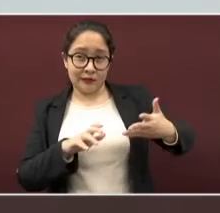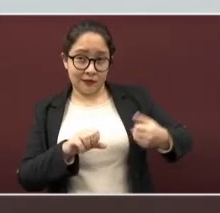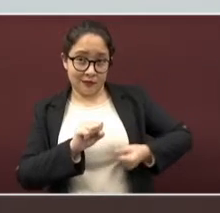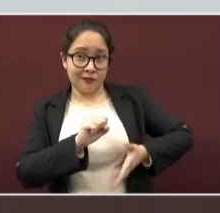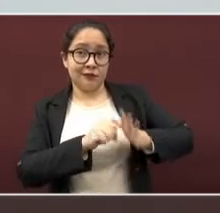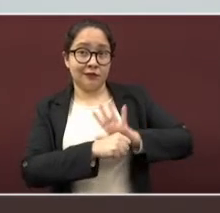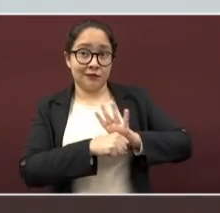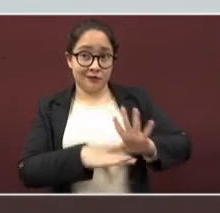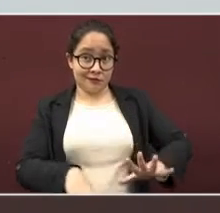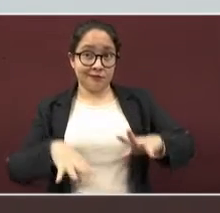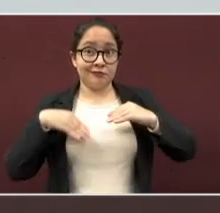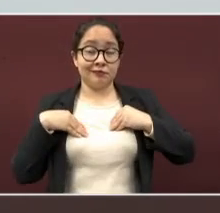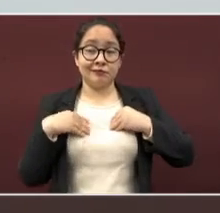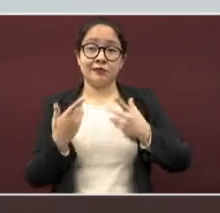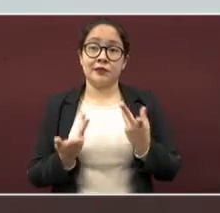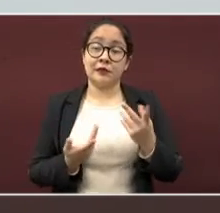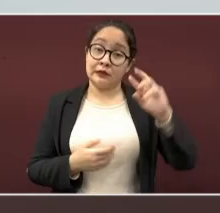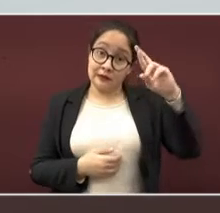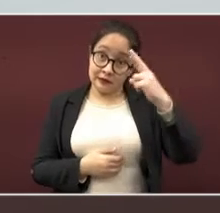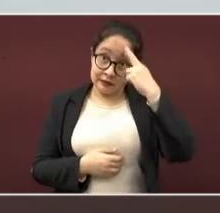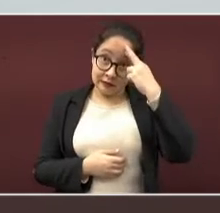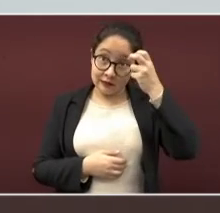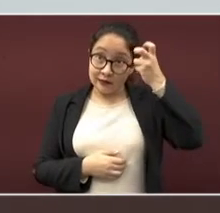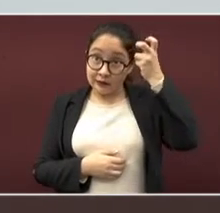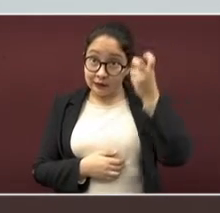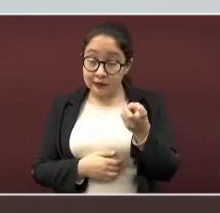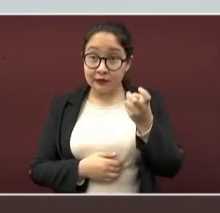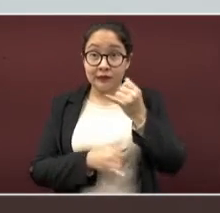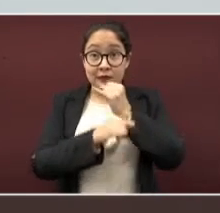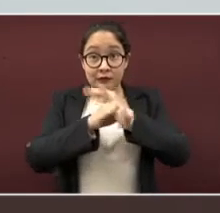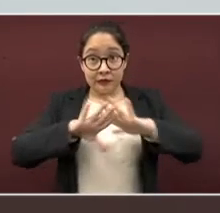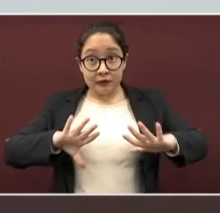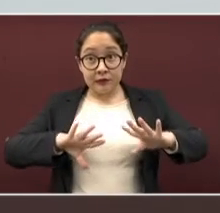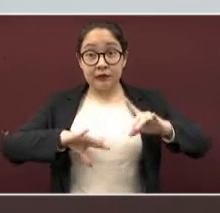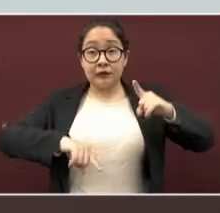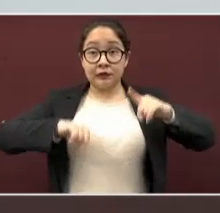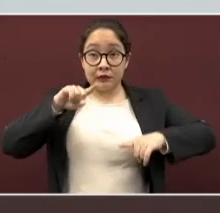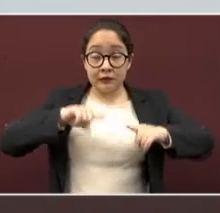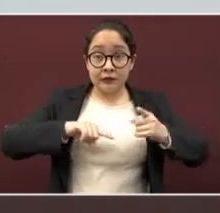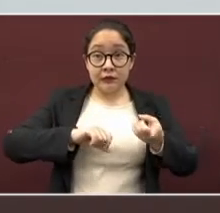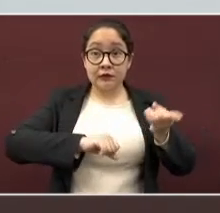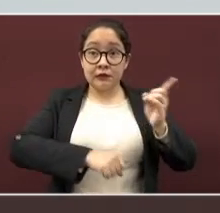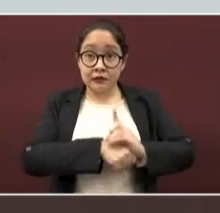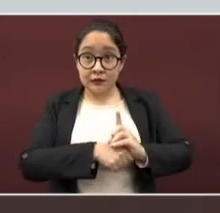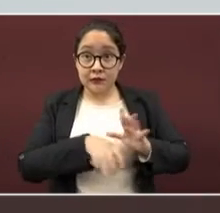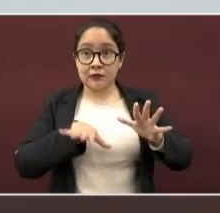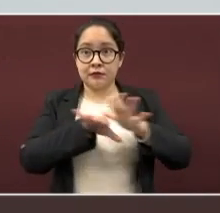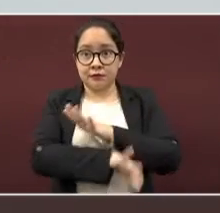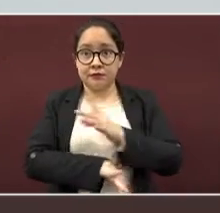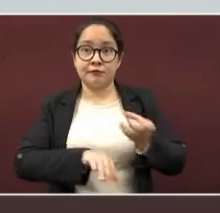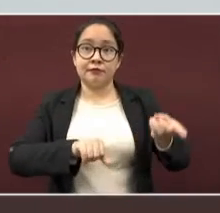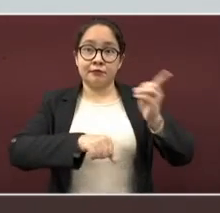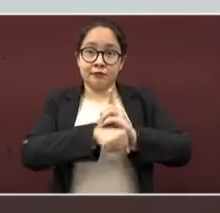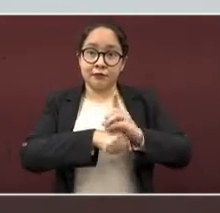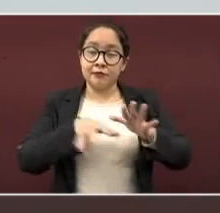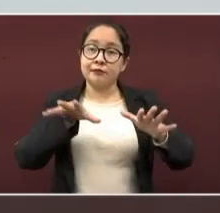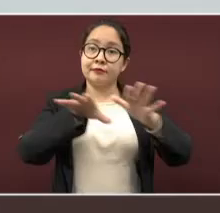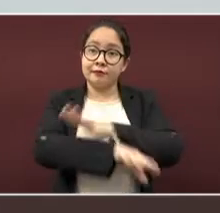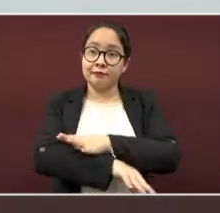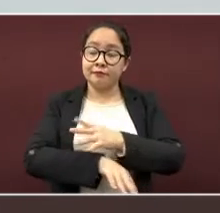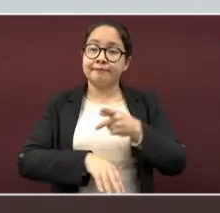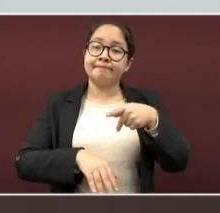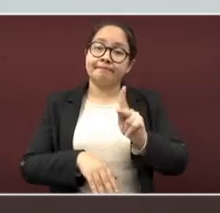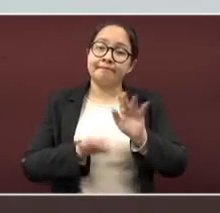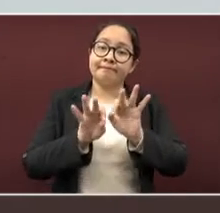les recuerdo que este dato varía día a día pero lo importante es